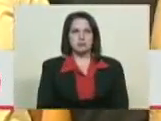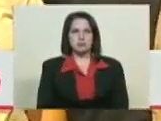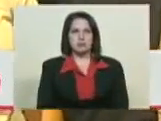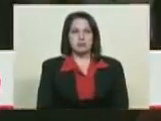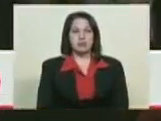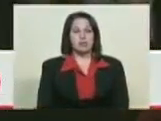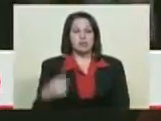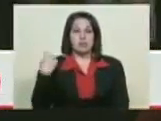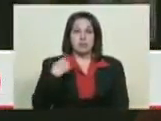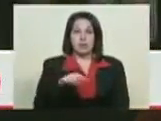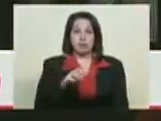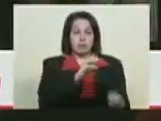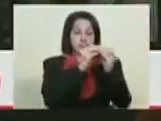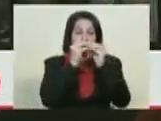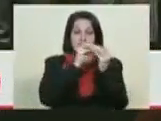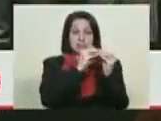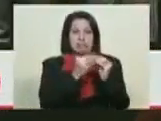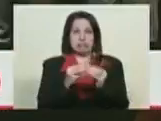Tenemos que perfeccionar.